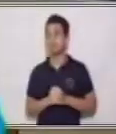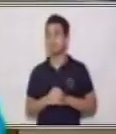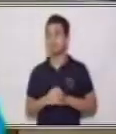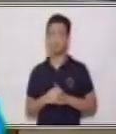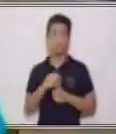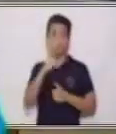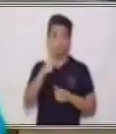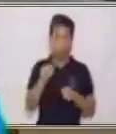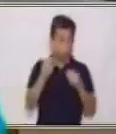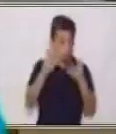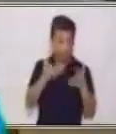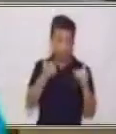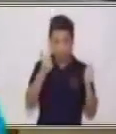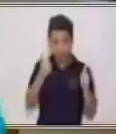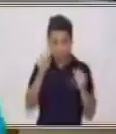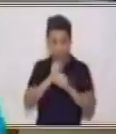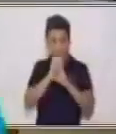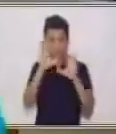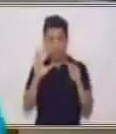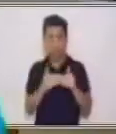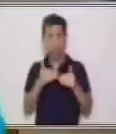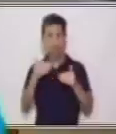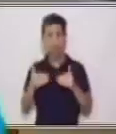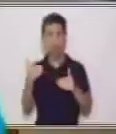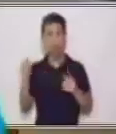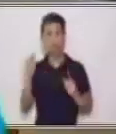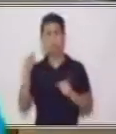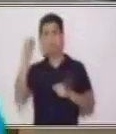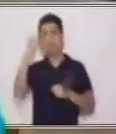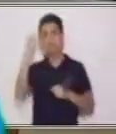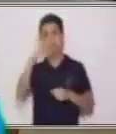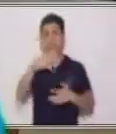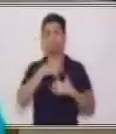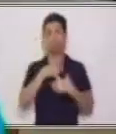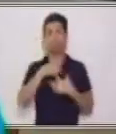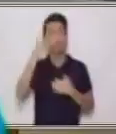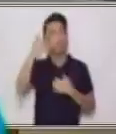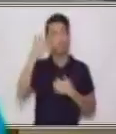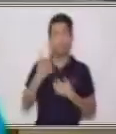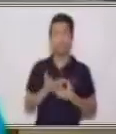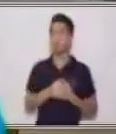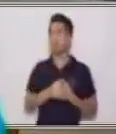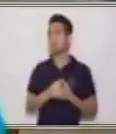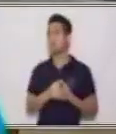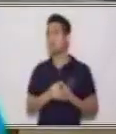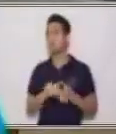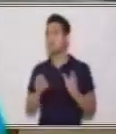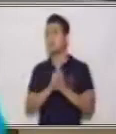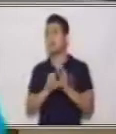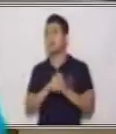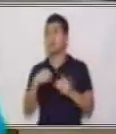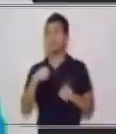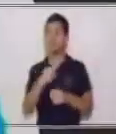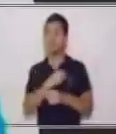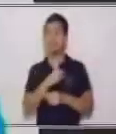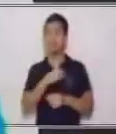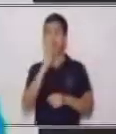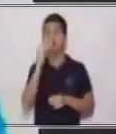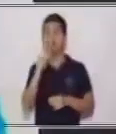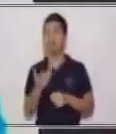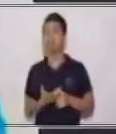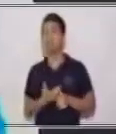estás dando a conocer con claridad esa idea. Por decirlo así, yo quiero hablar sobre